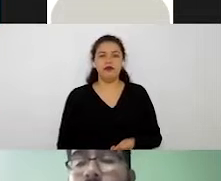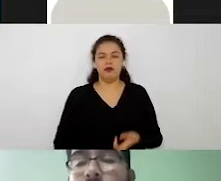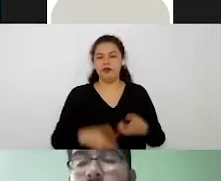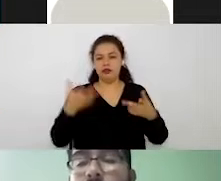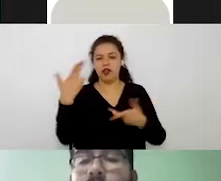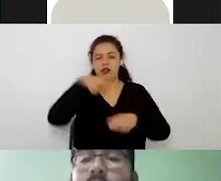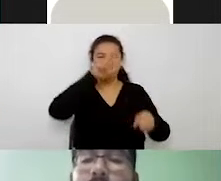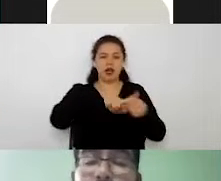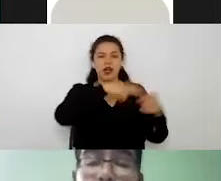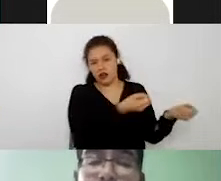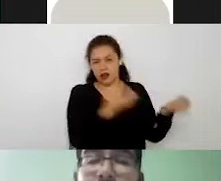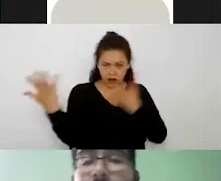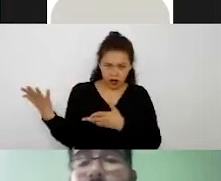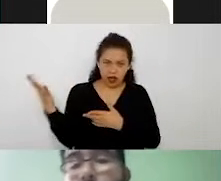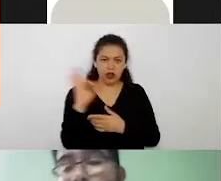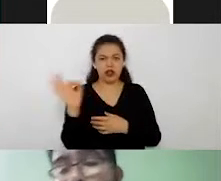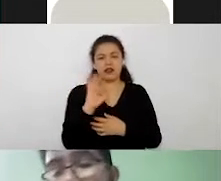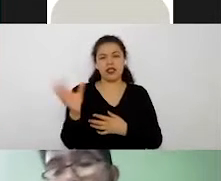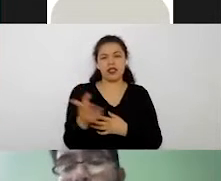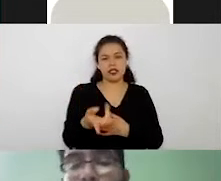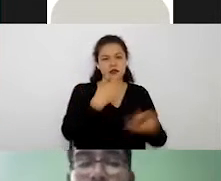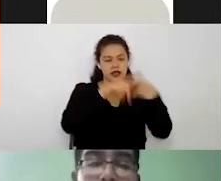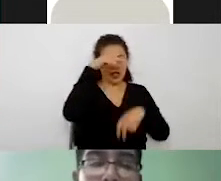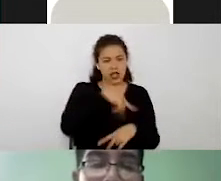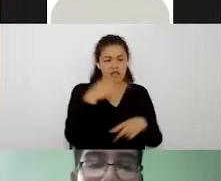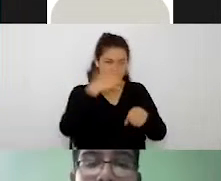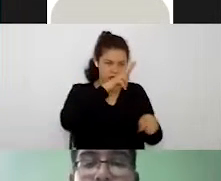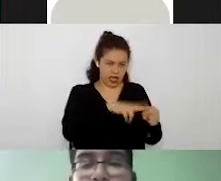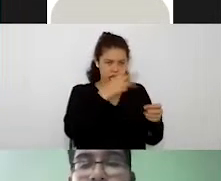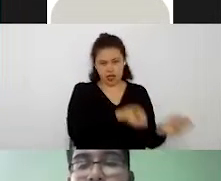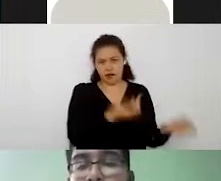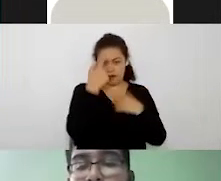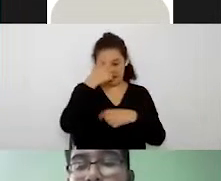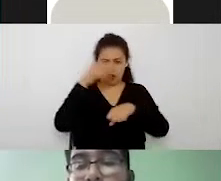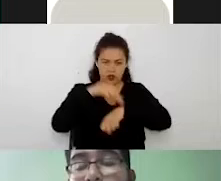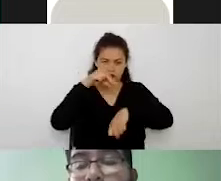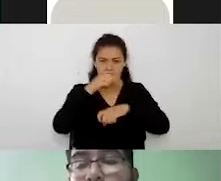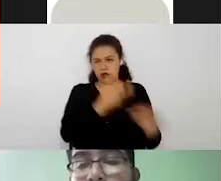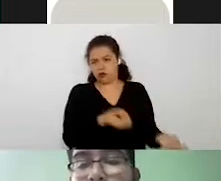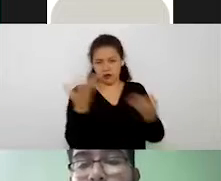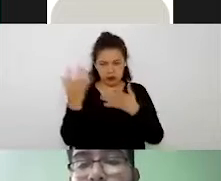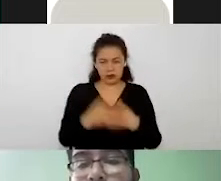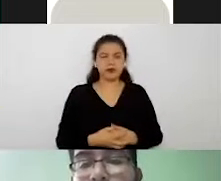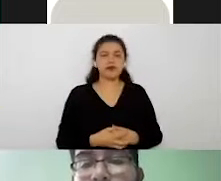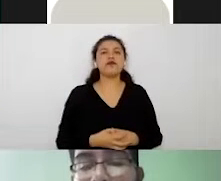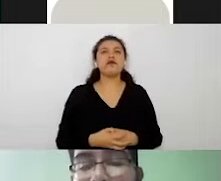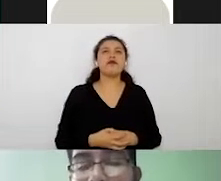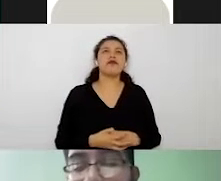o que si pueden pasar por mí para que me lleven a un hospital o para que me lleven al doctor. Eh, También es importante